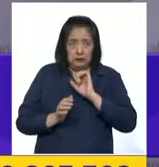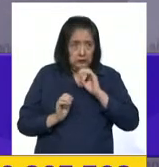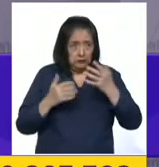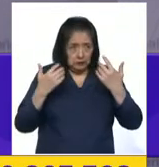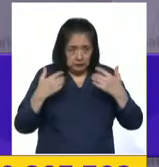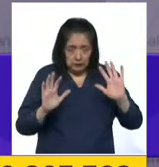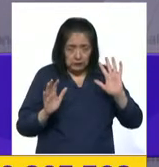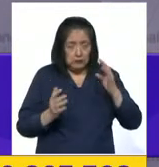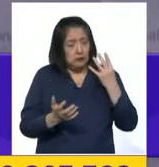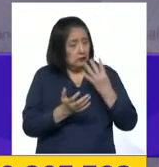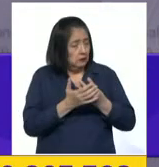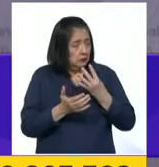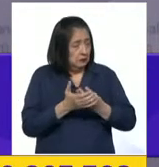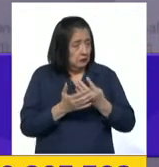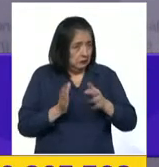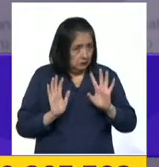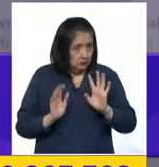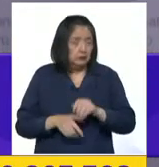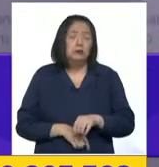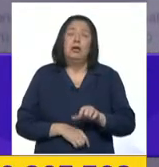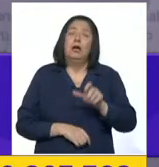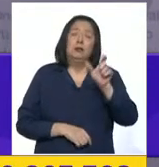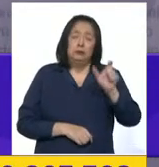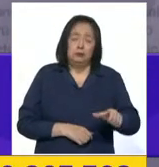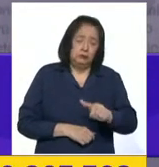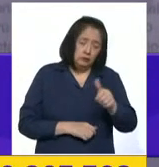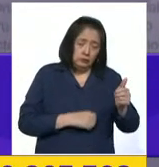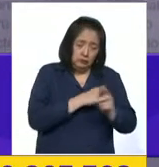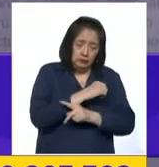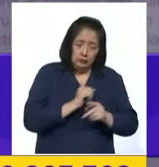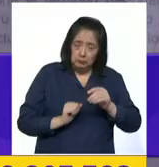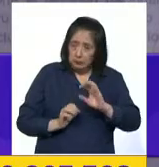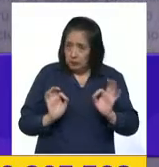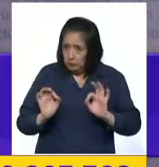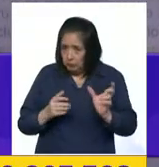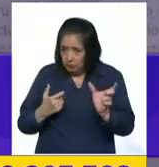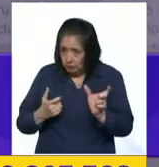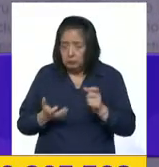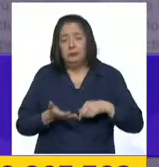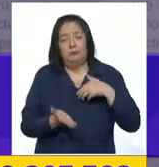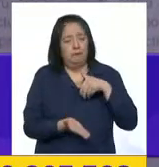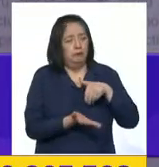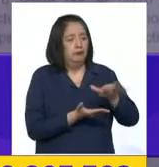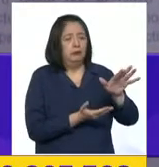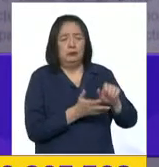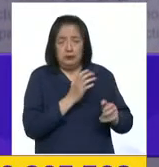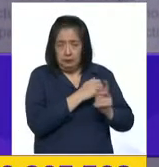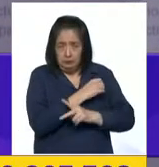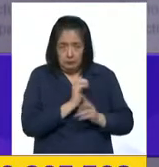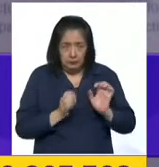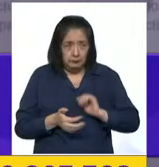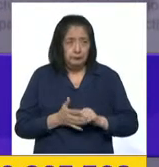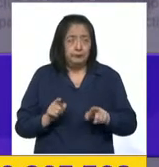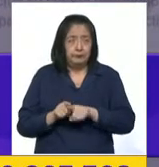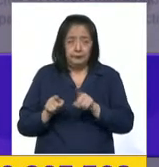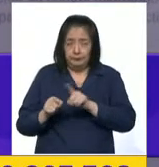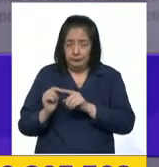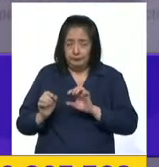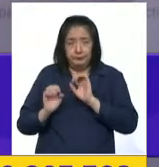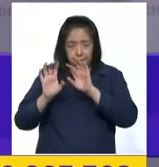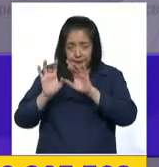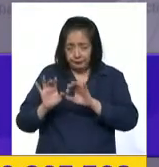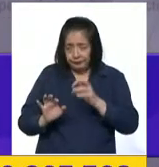cumplida la pena que se le imponga a un extranjero indocumentado, deberá ser expulsado de forma inmediata. A propósito, el predictamen establece